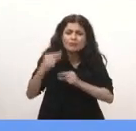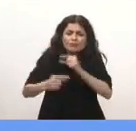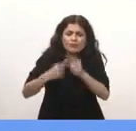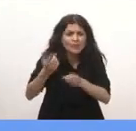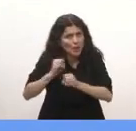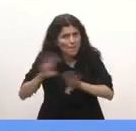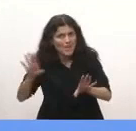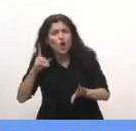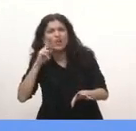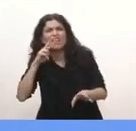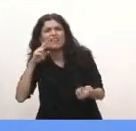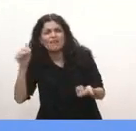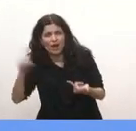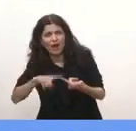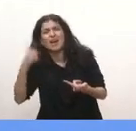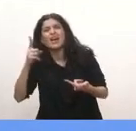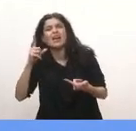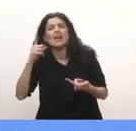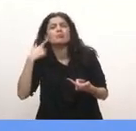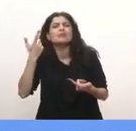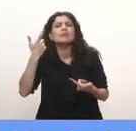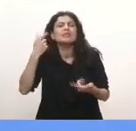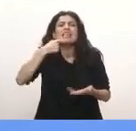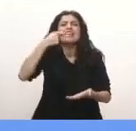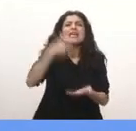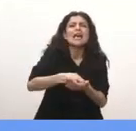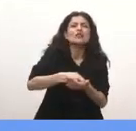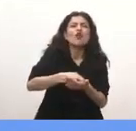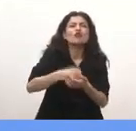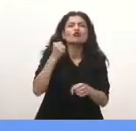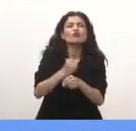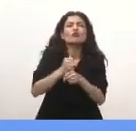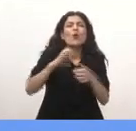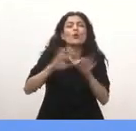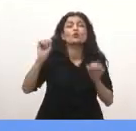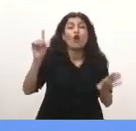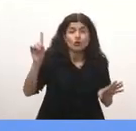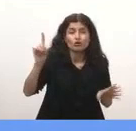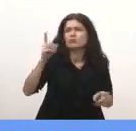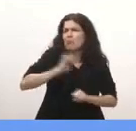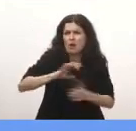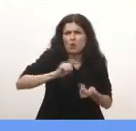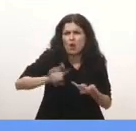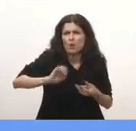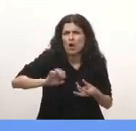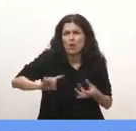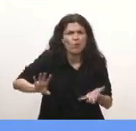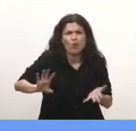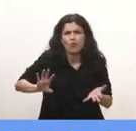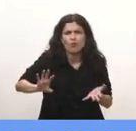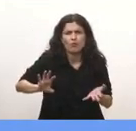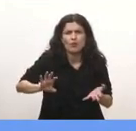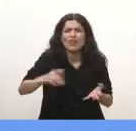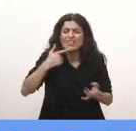bruto Pero eso cualquiera de los impuestos internos los combustibles el que quieran Este es el más progresivo es el que hace que el sistema sea un poquitito